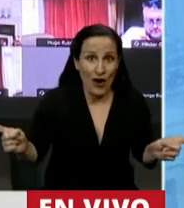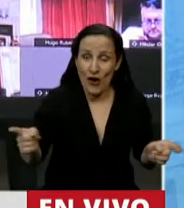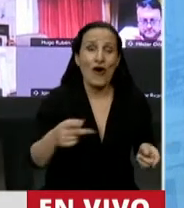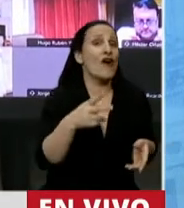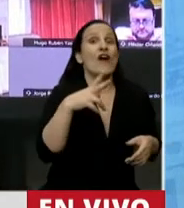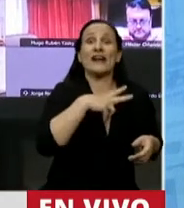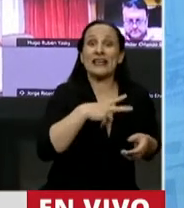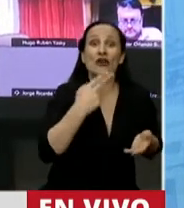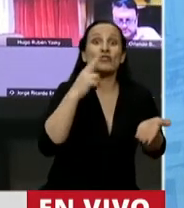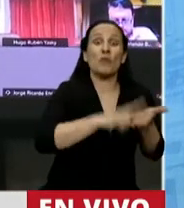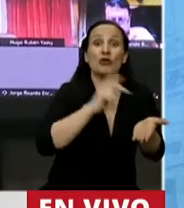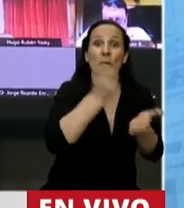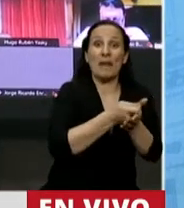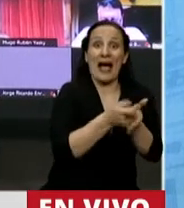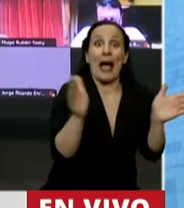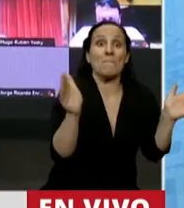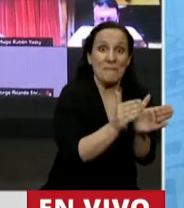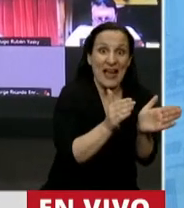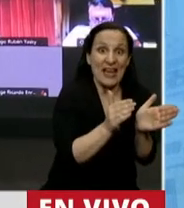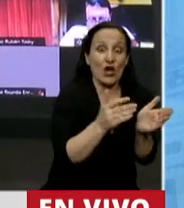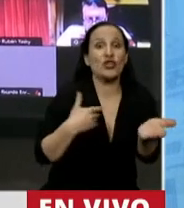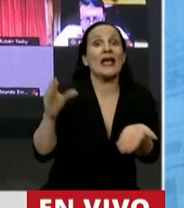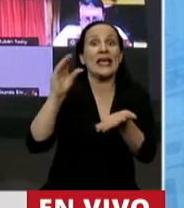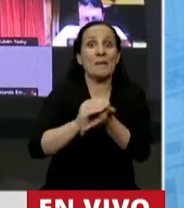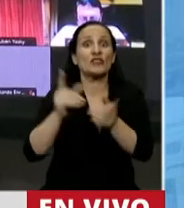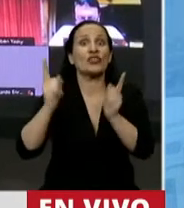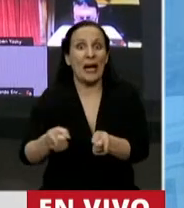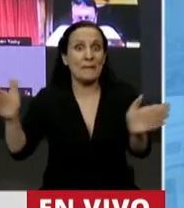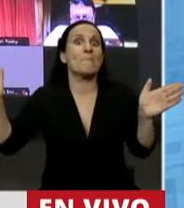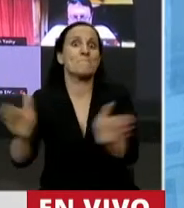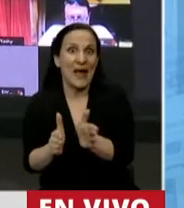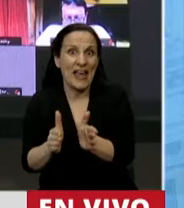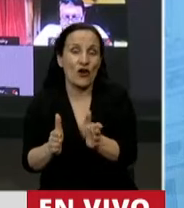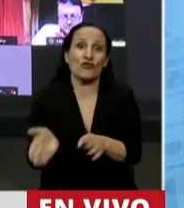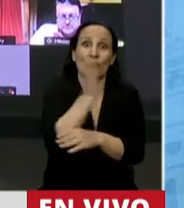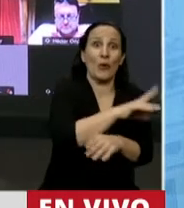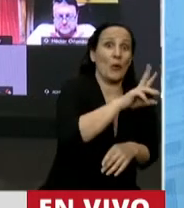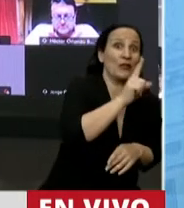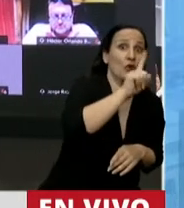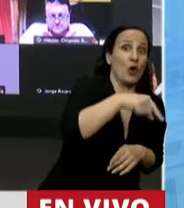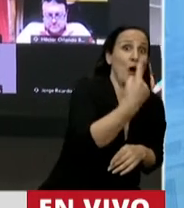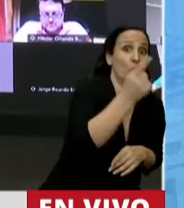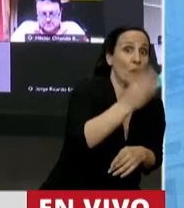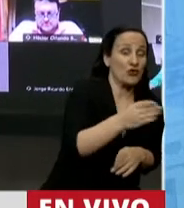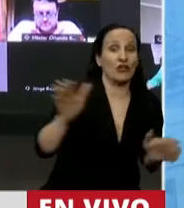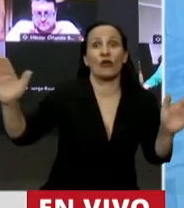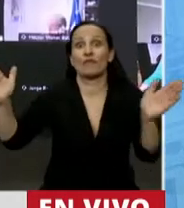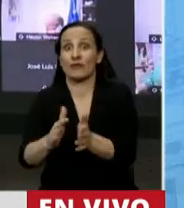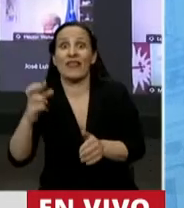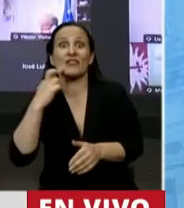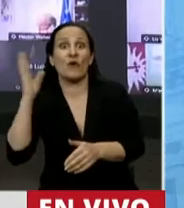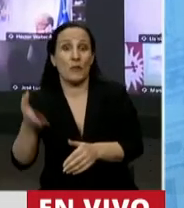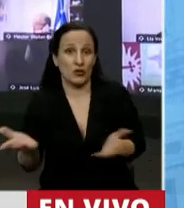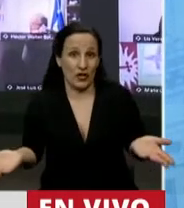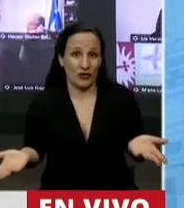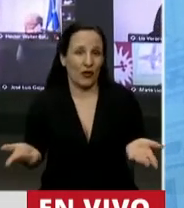ricos pagaron menos impuestos, la inversión cayó desde una tasa promedio de 21,1% a una de 19%.